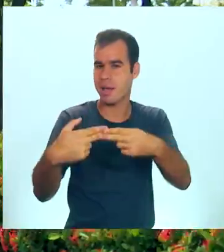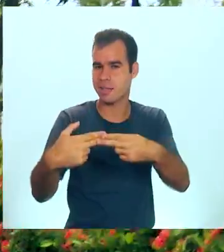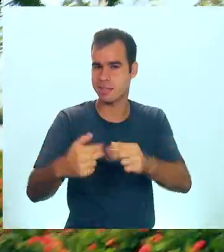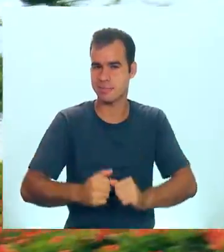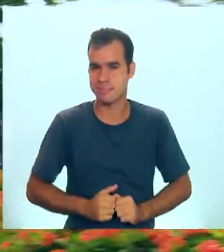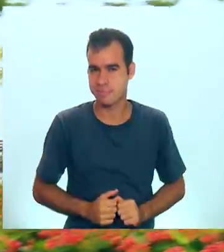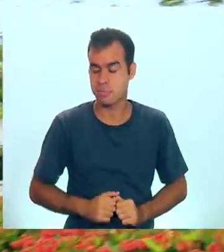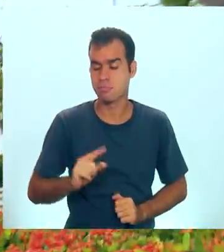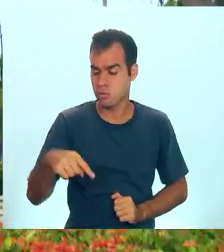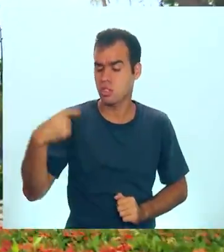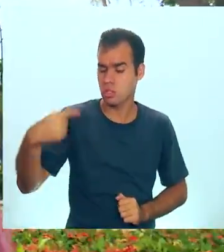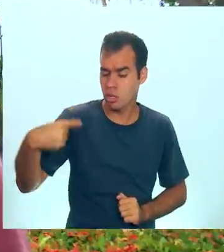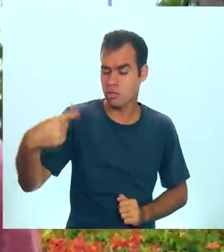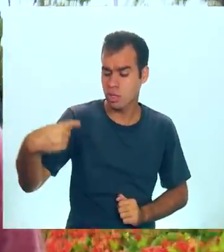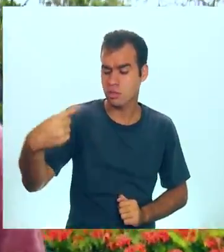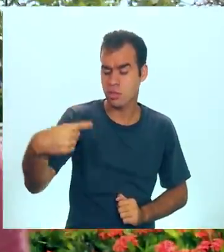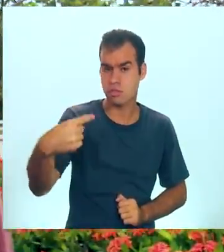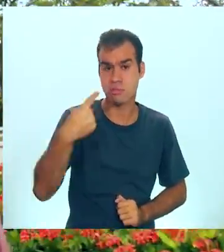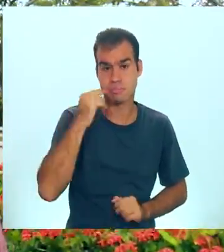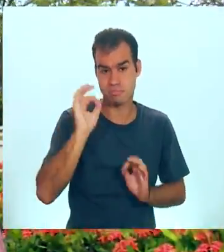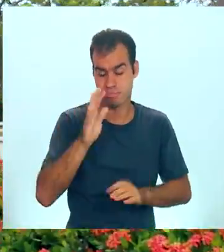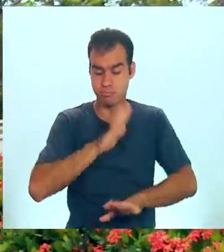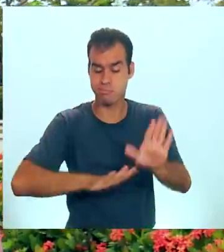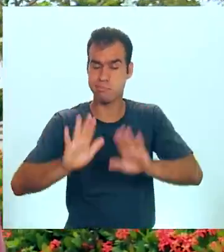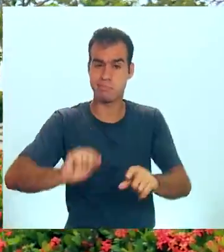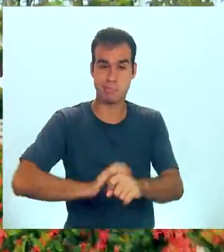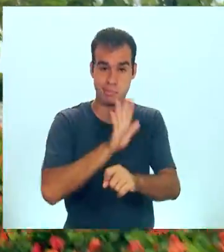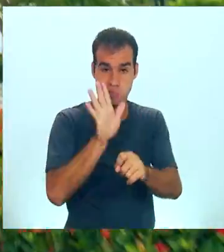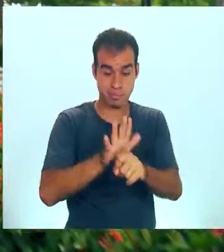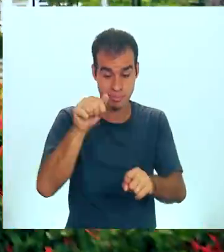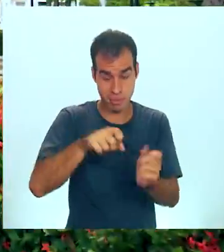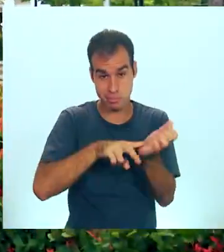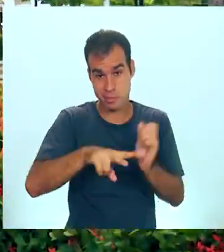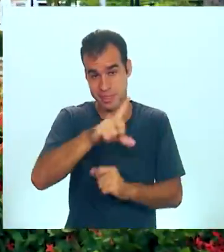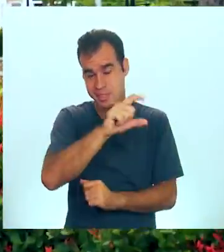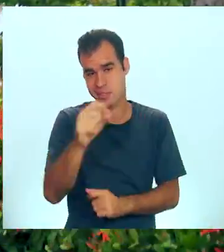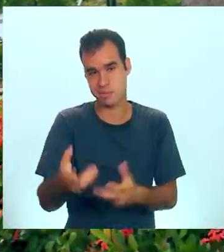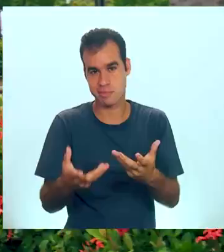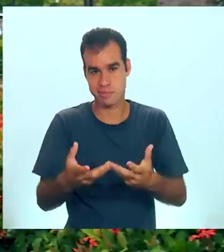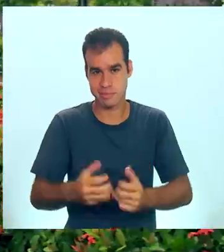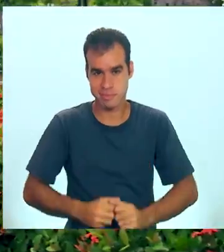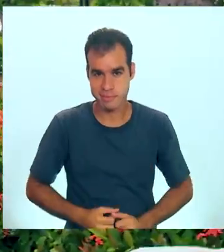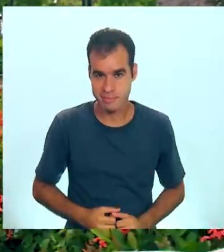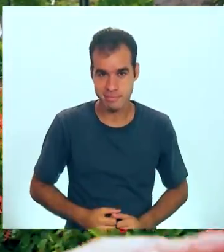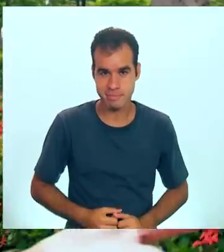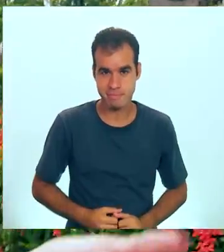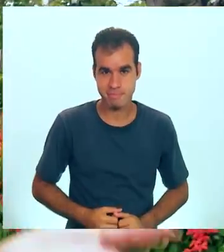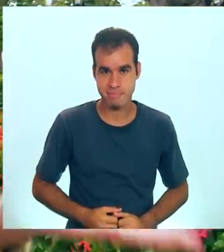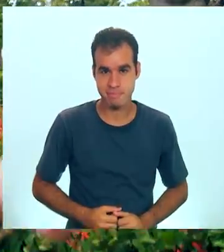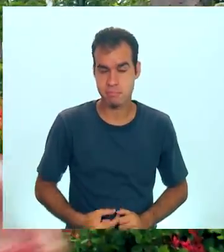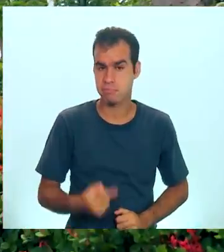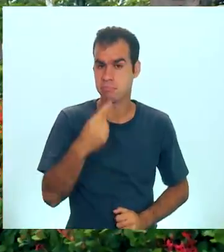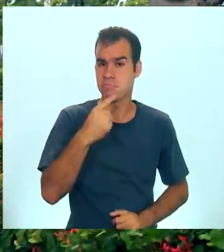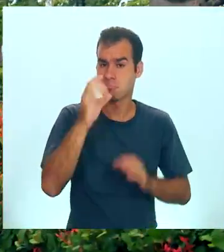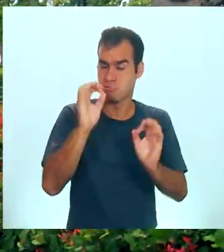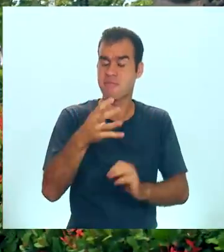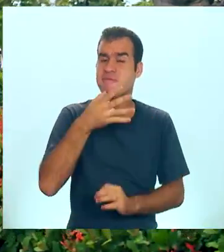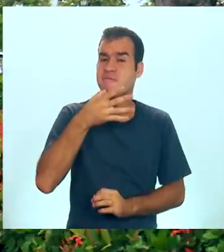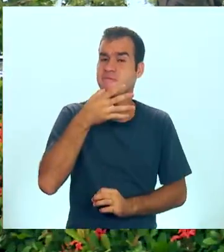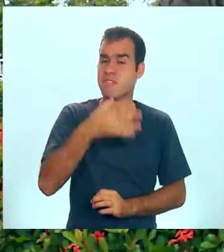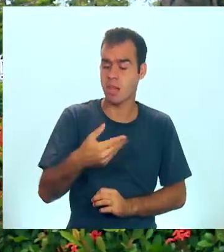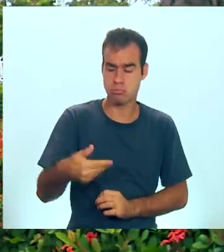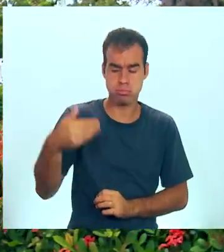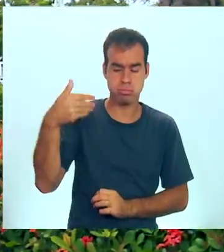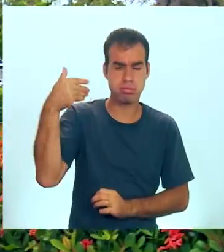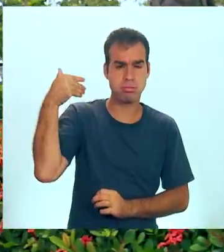escriben día tras día en el enfrentamiento a la COVID-19 aquí en la provincia de Cienfuegos. Como expresara nuestro comandante en jefe Fidel